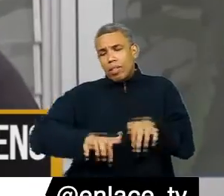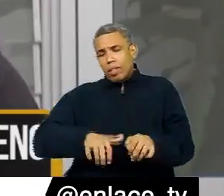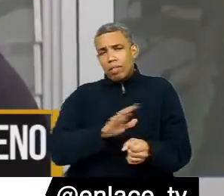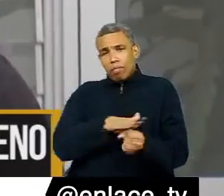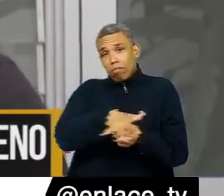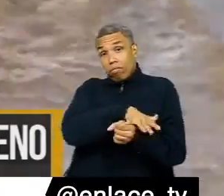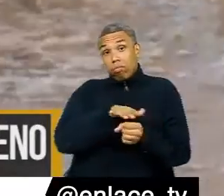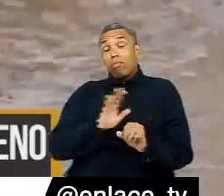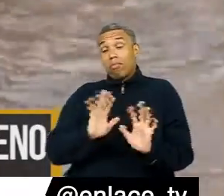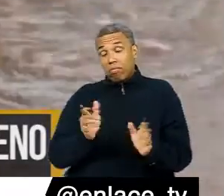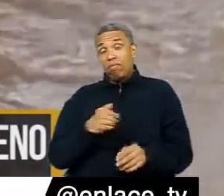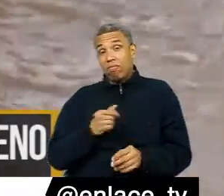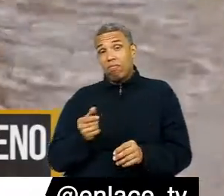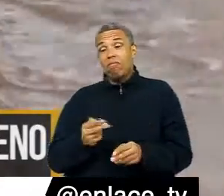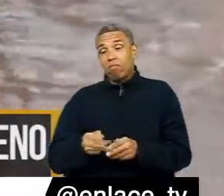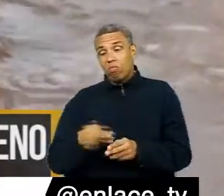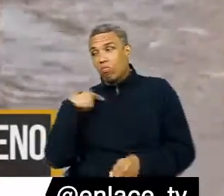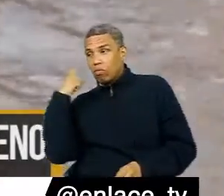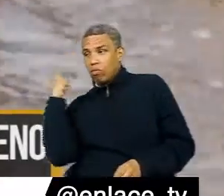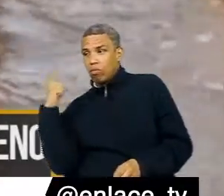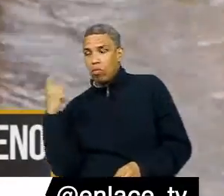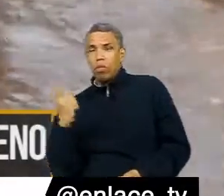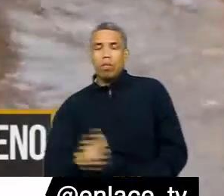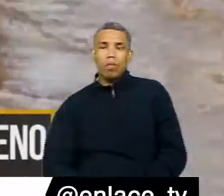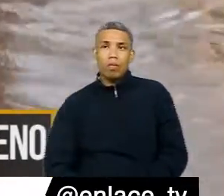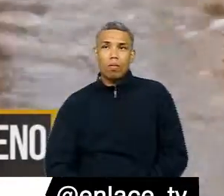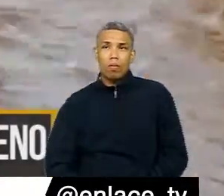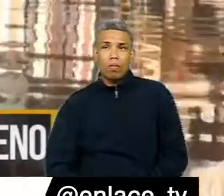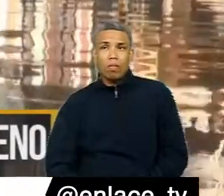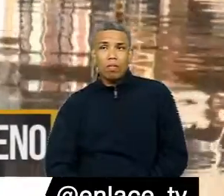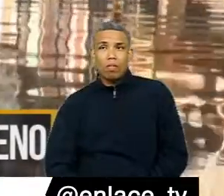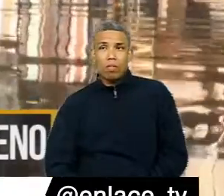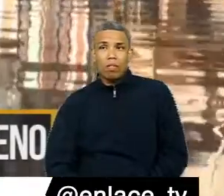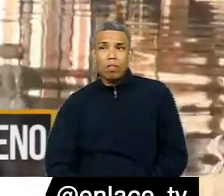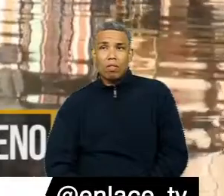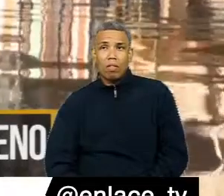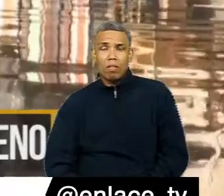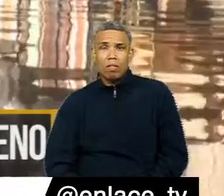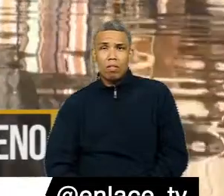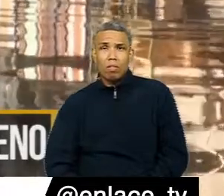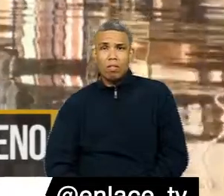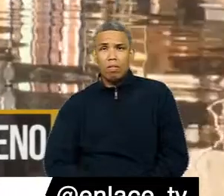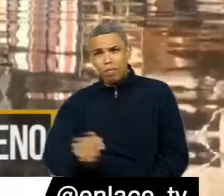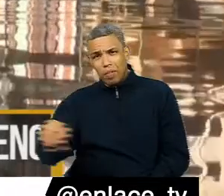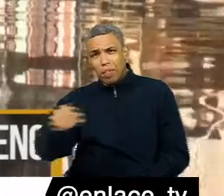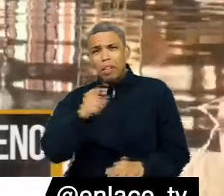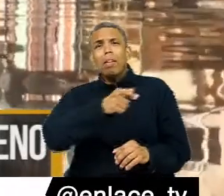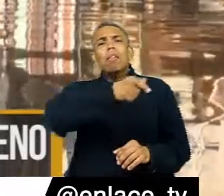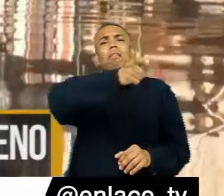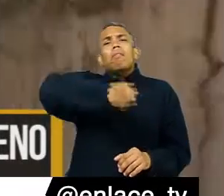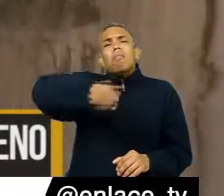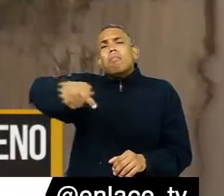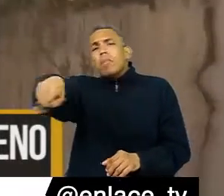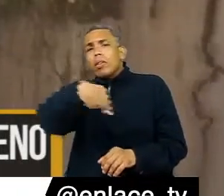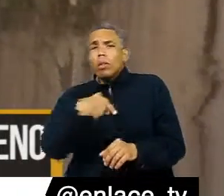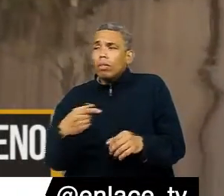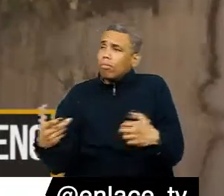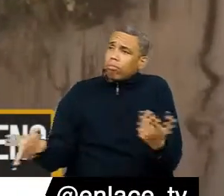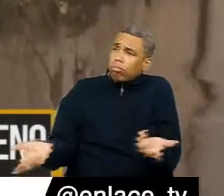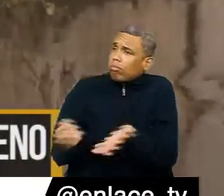sanción disciplinaria. Los damnificados, de acuerdo con la explicación de Granados, dejaron de recibir 1.500.000 pesos por falta de diligencia de estos administradores,